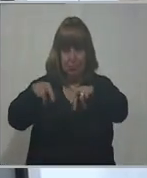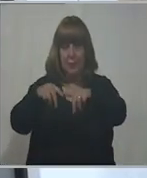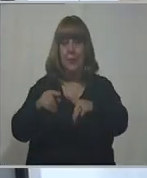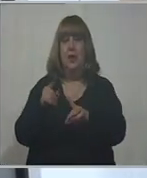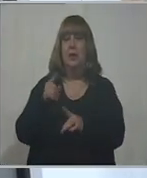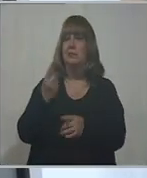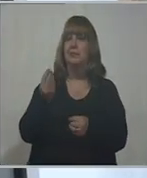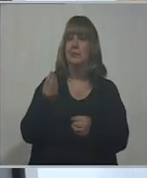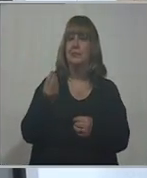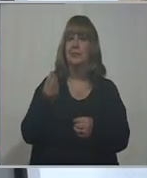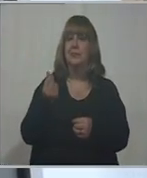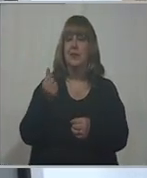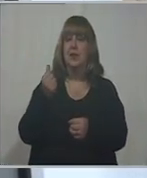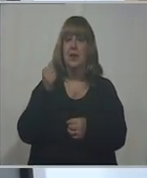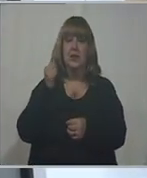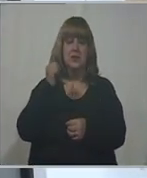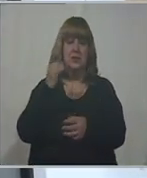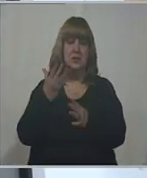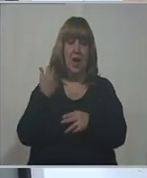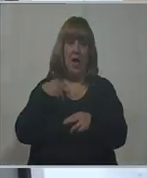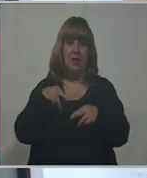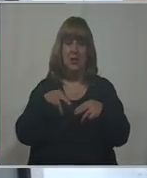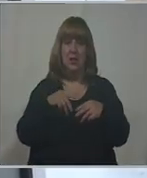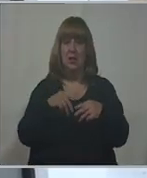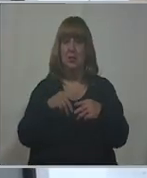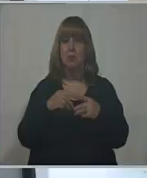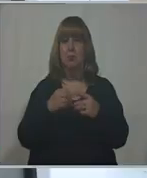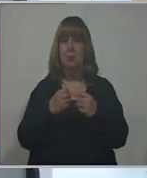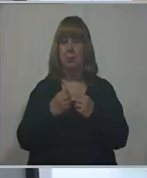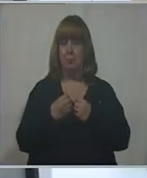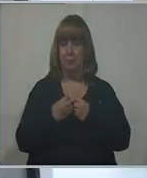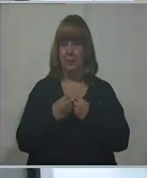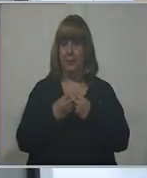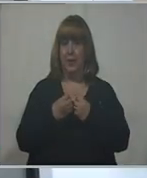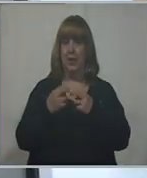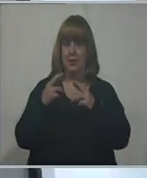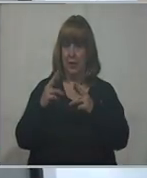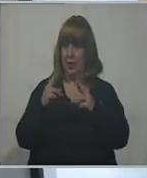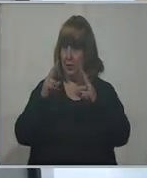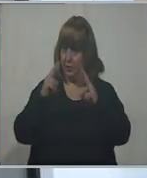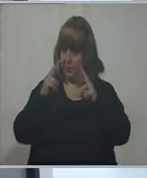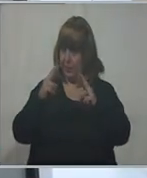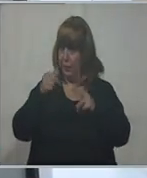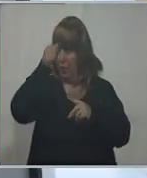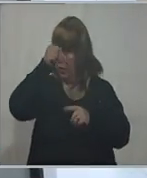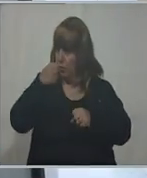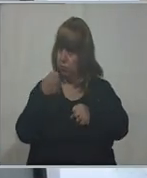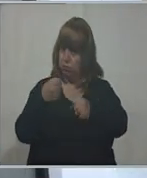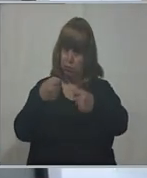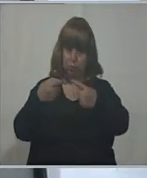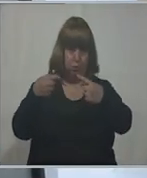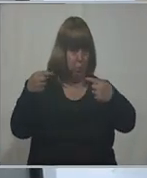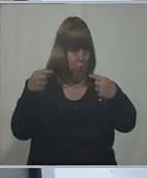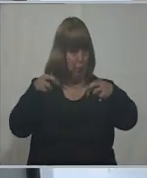lo que fue una dura llave como la anterior con Sportivo, así que tratar de llegar de la mejor manera el domingo a un rival que,